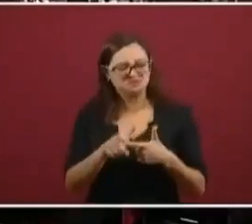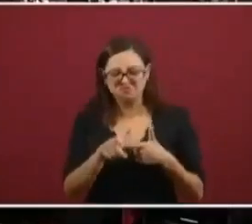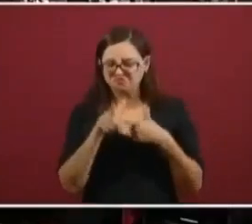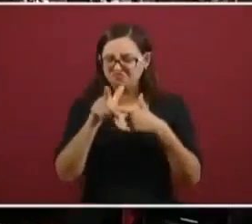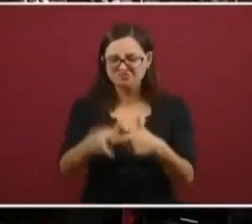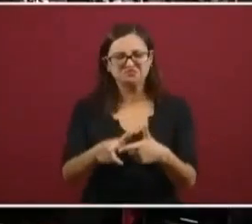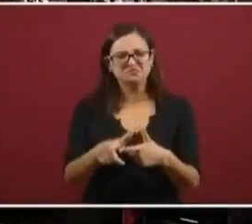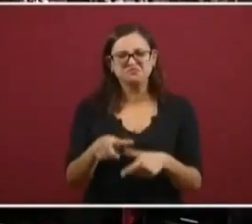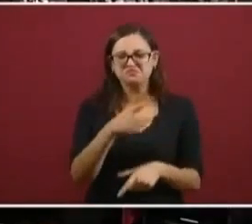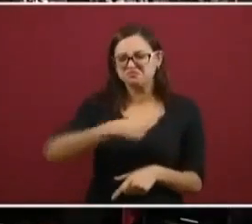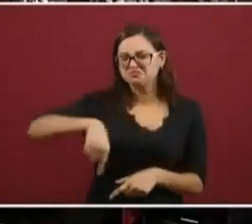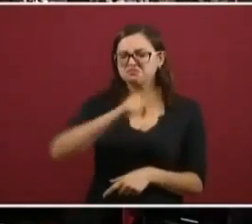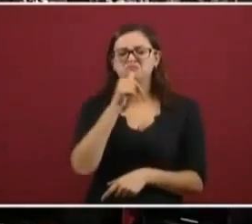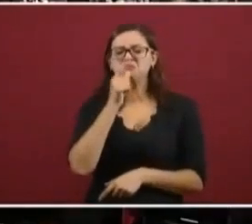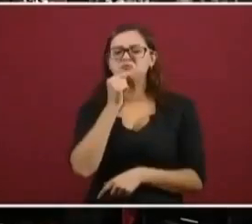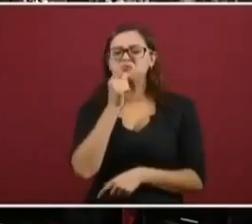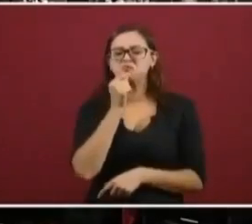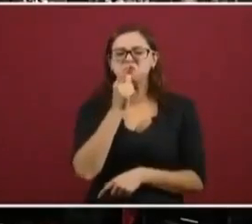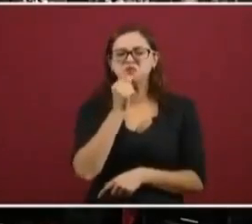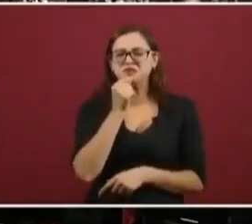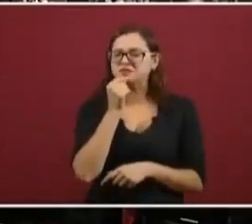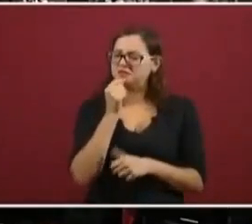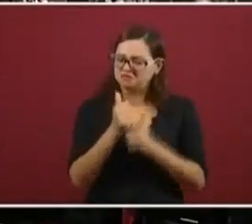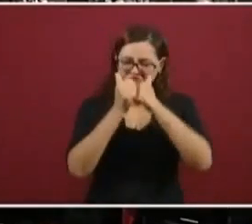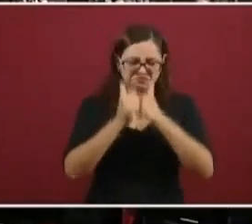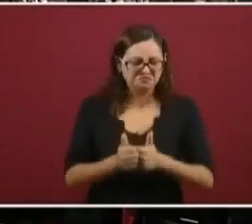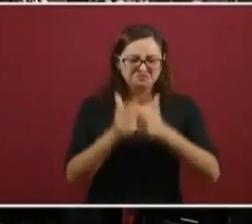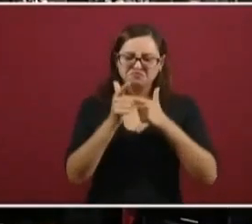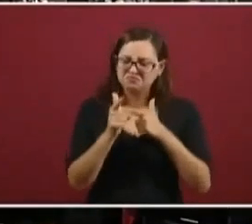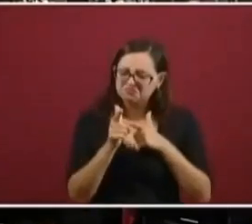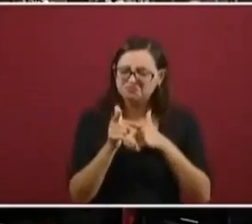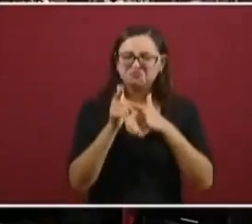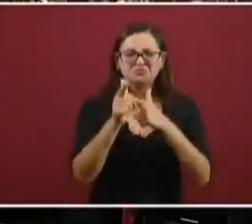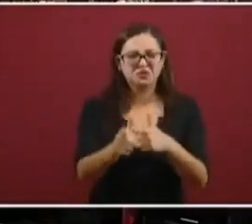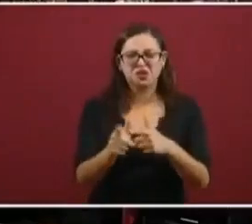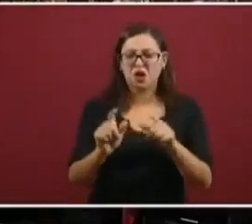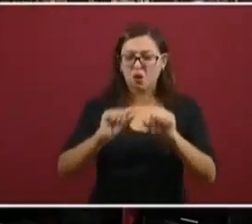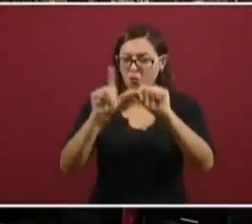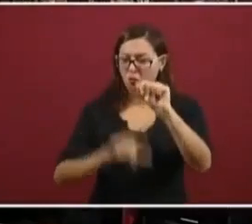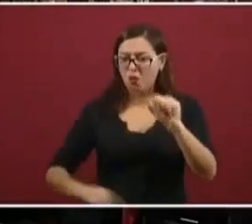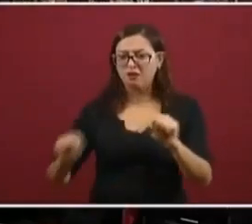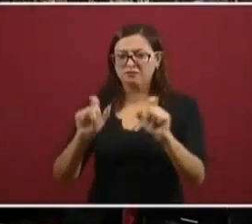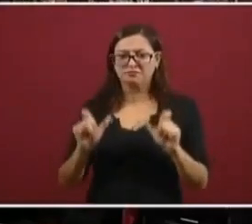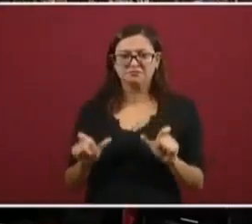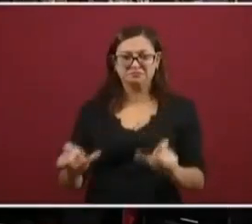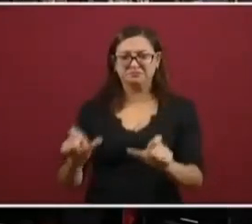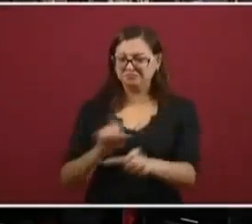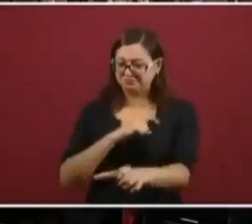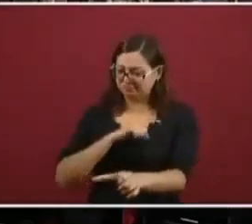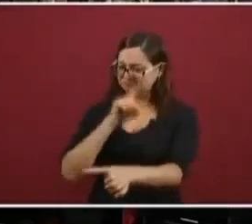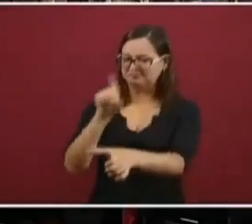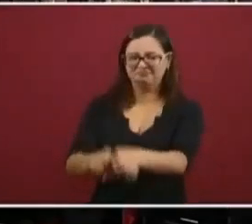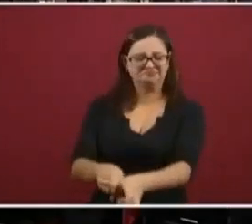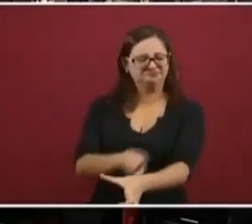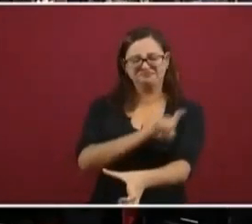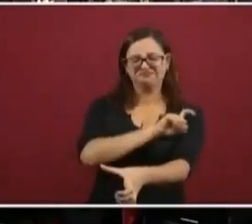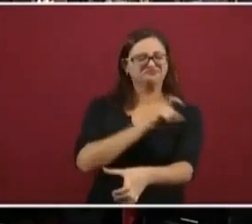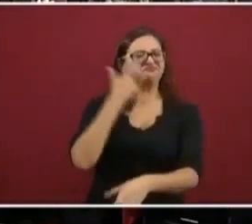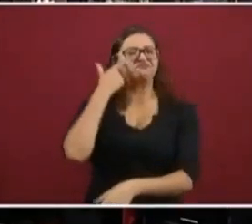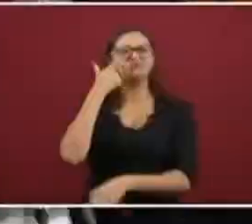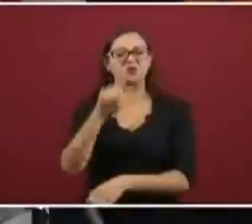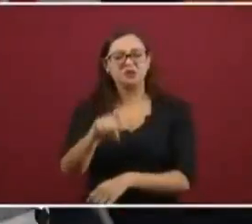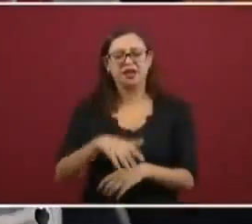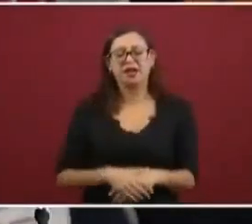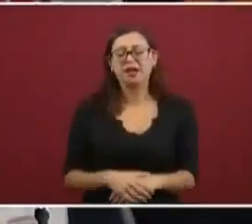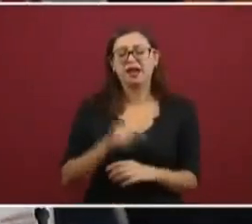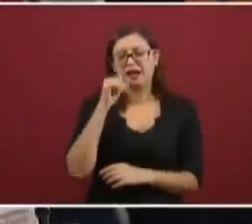a mantener los policías que llevan a cabo esta protesta por la negativa eh saber cuál ayer usted subió un video